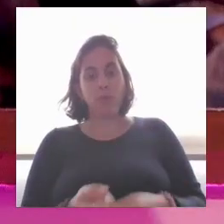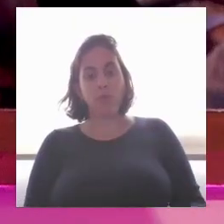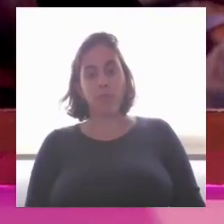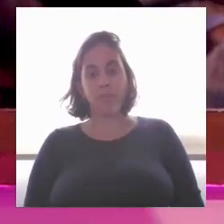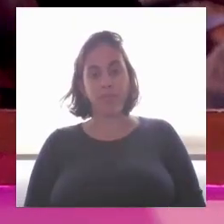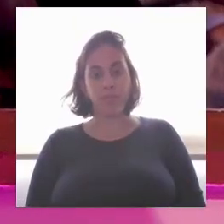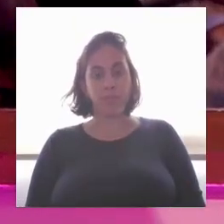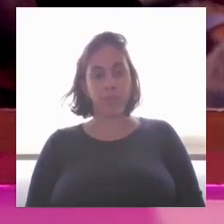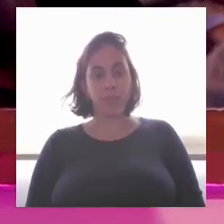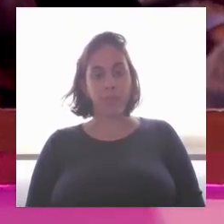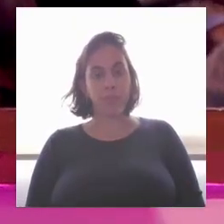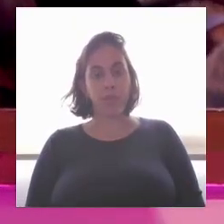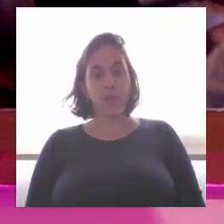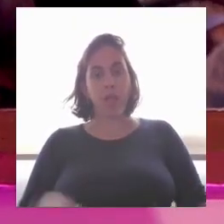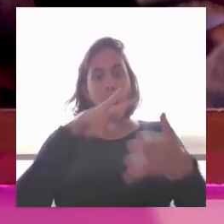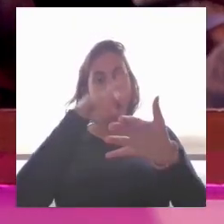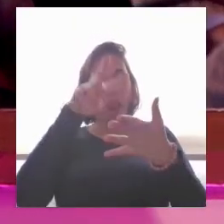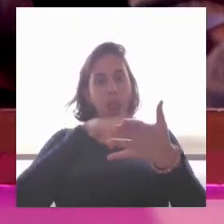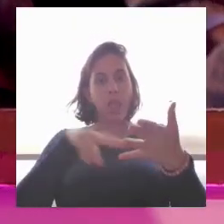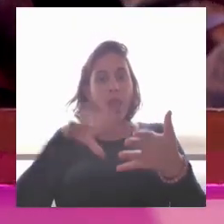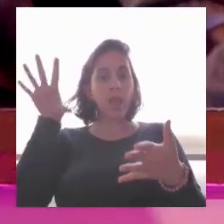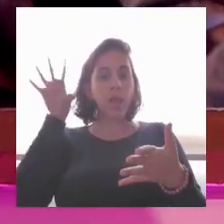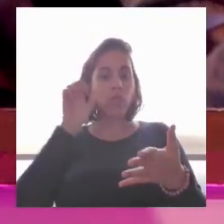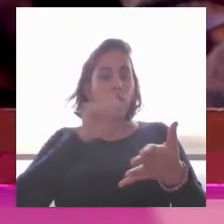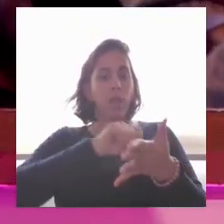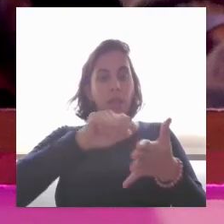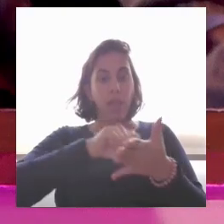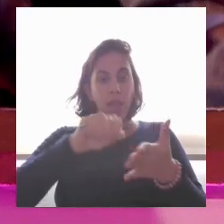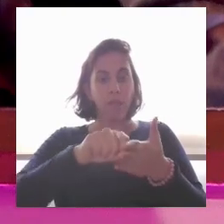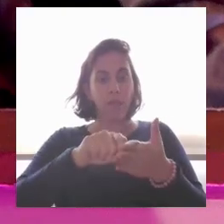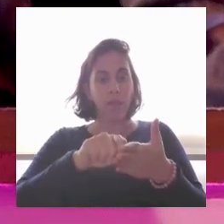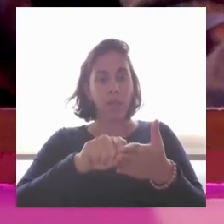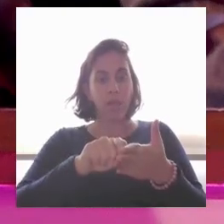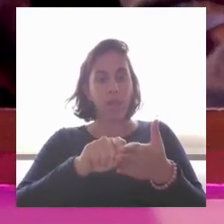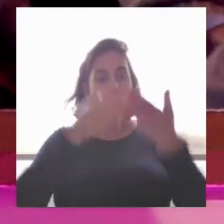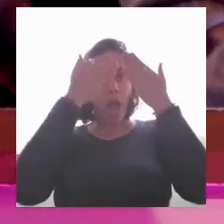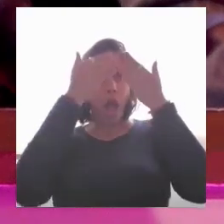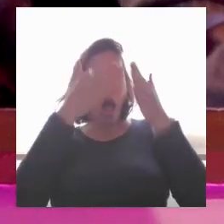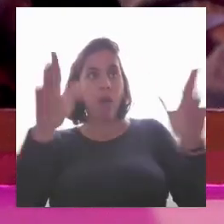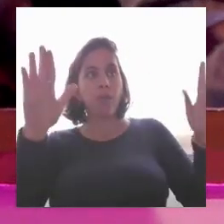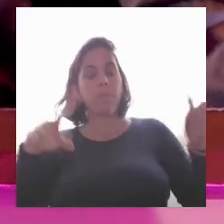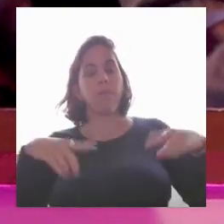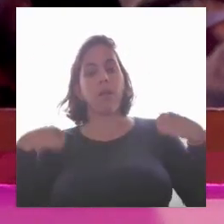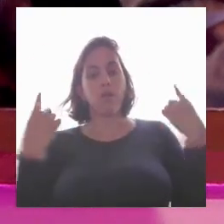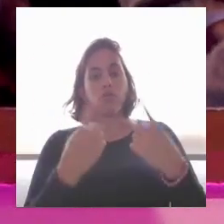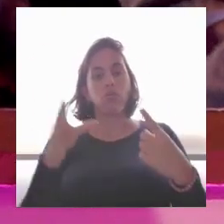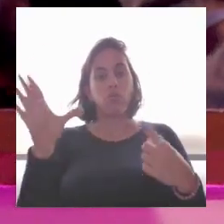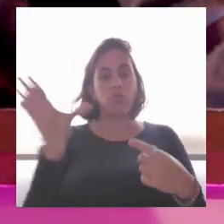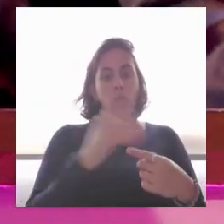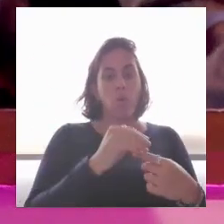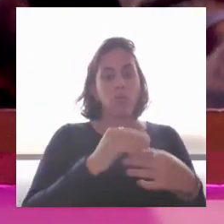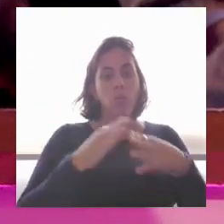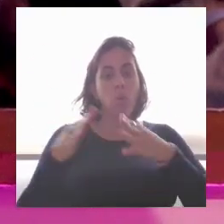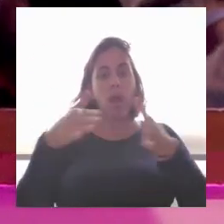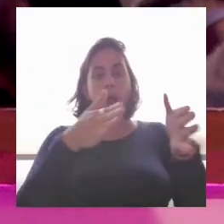Así, leer, escuchar, escribir es abrir para nosotros y para otros un camino